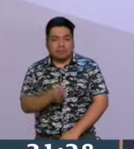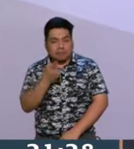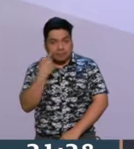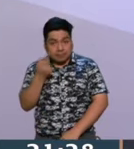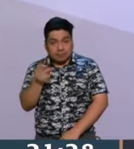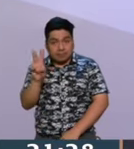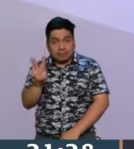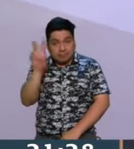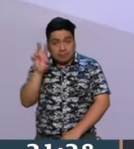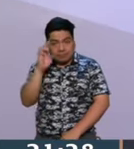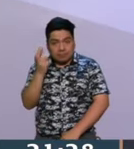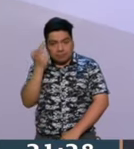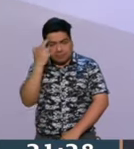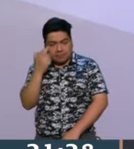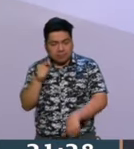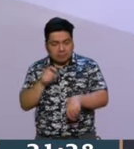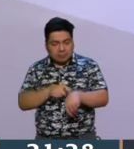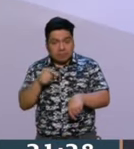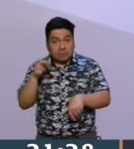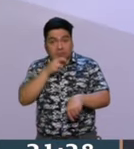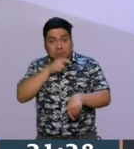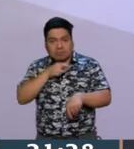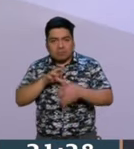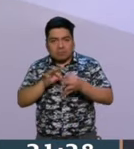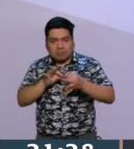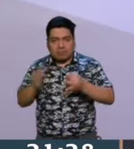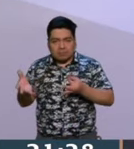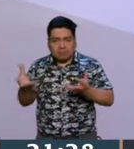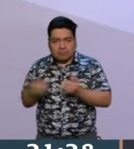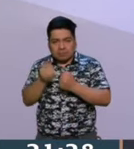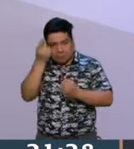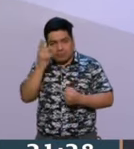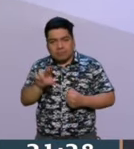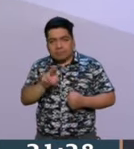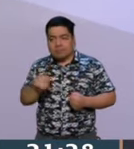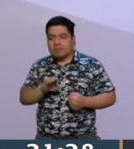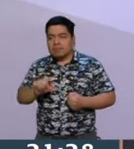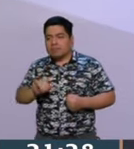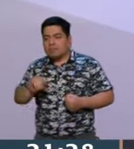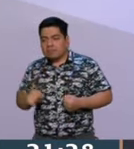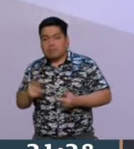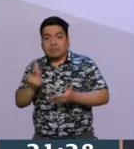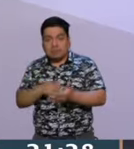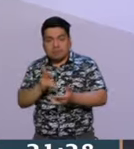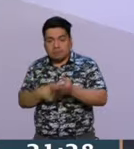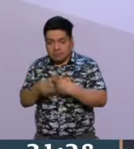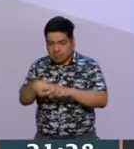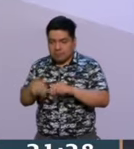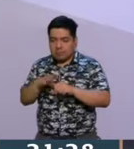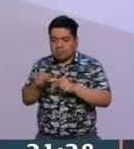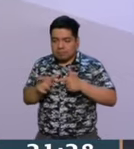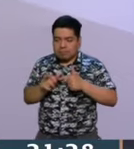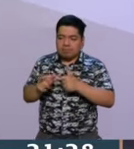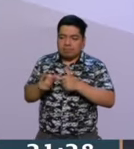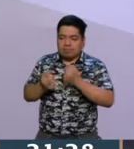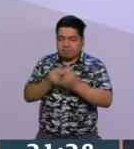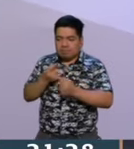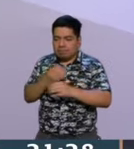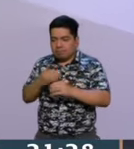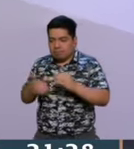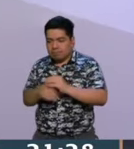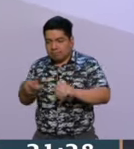Viernes le comentamos prácticamente en tiempo real estos sucesos con el doctor José de Jesús López Almejo y hoy le damos la bienvenida para darle seguimiento y actualización a